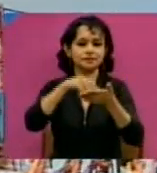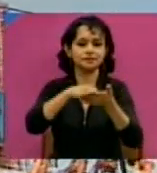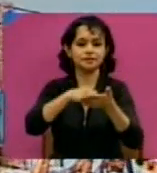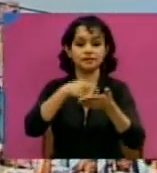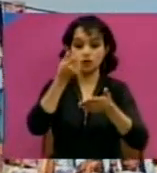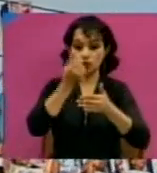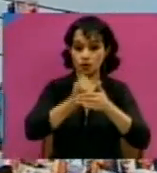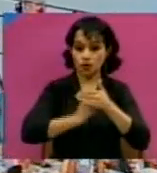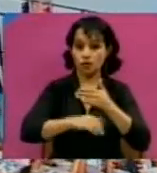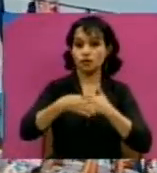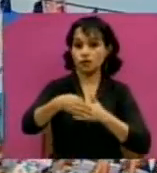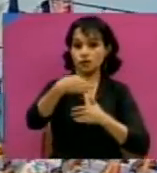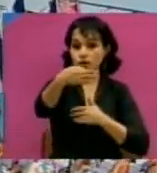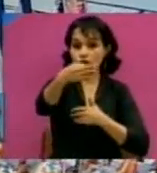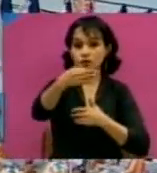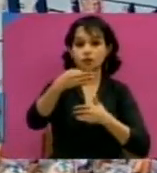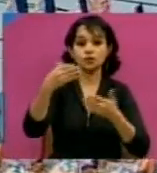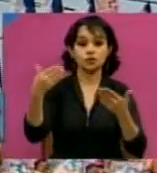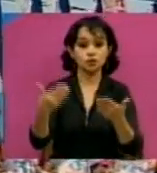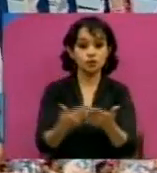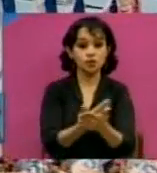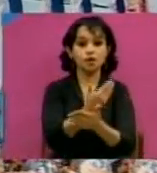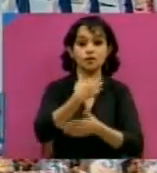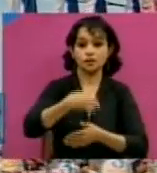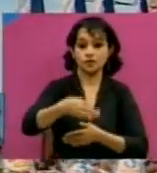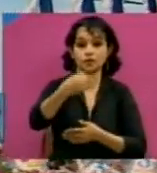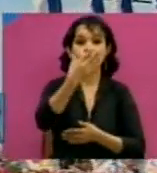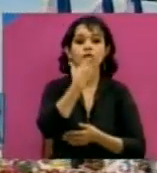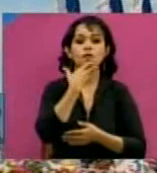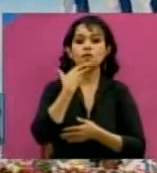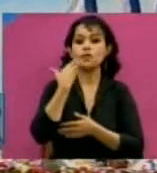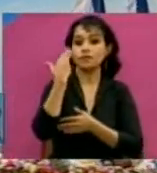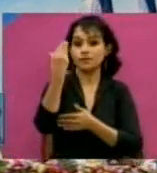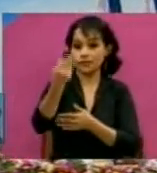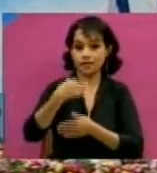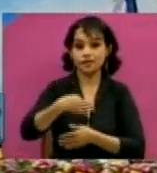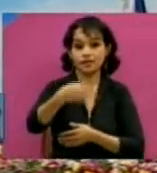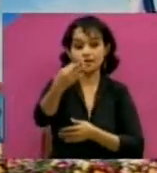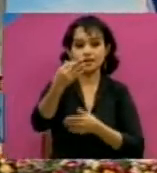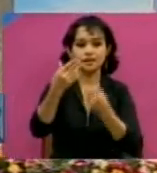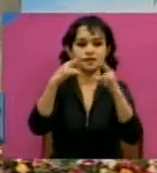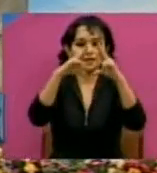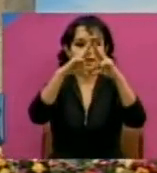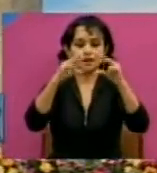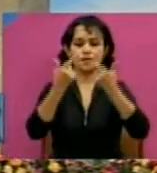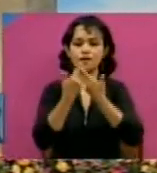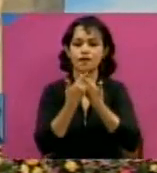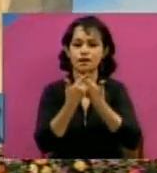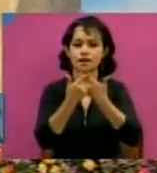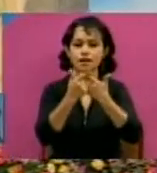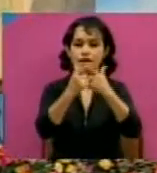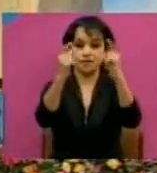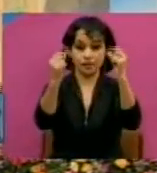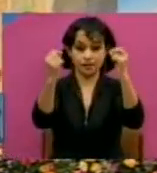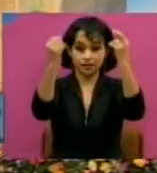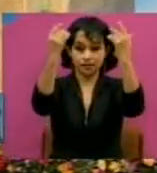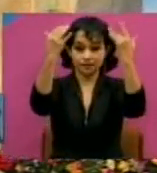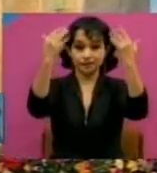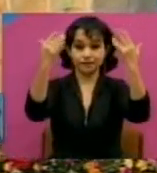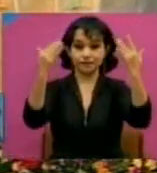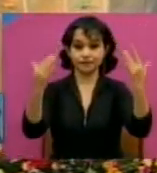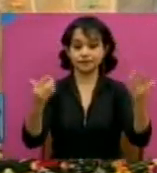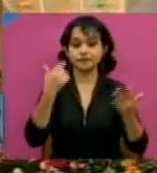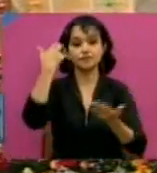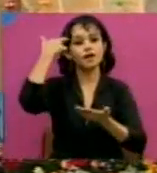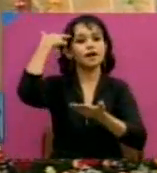las generaciones venideras de la Nicaragua libre y luminosa